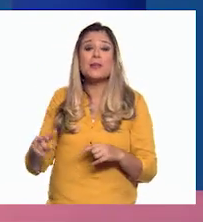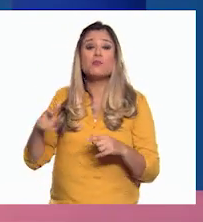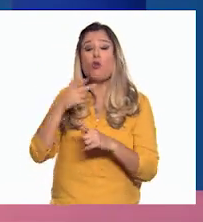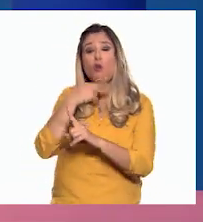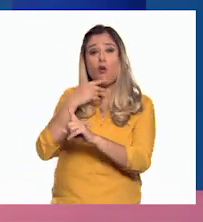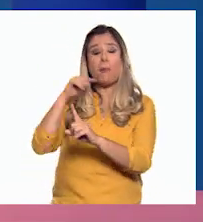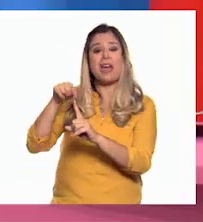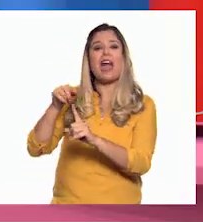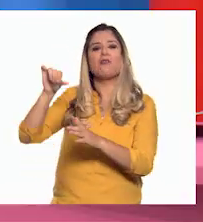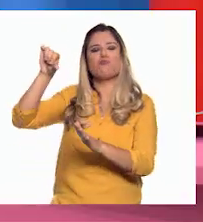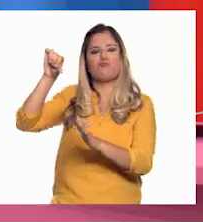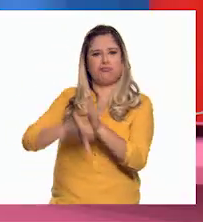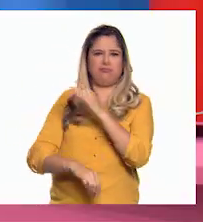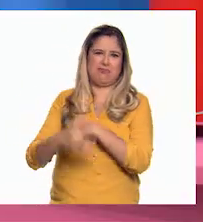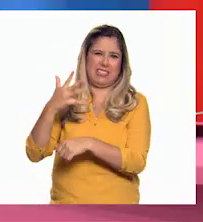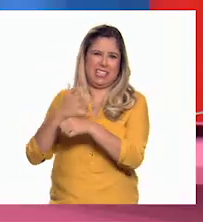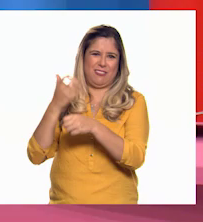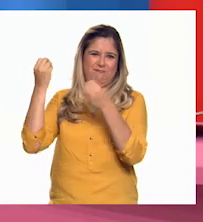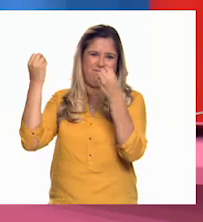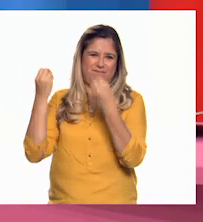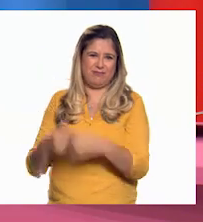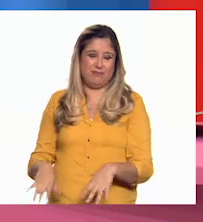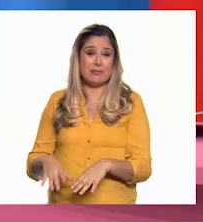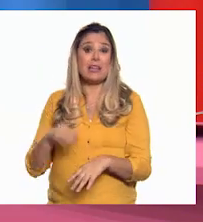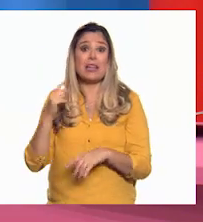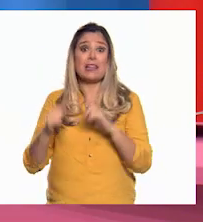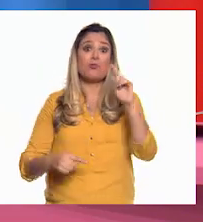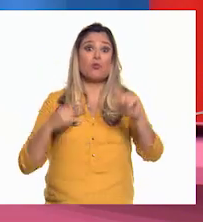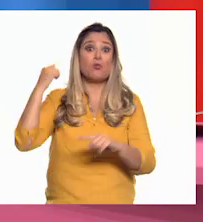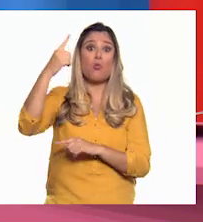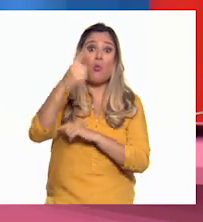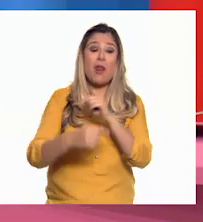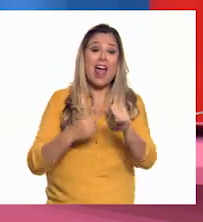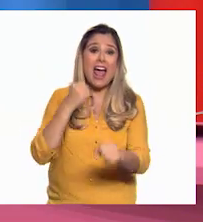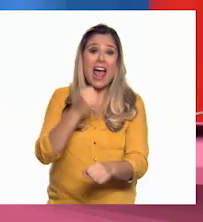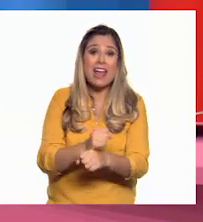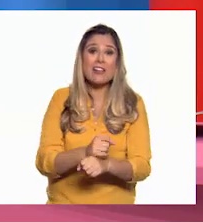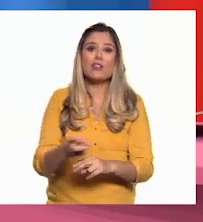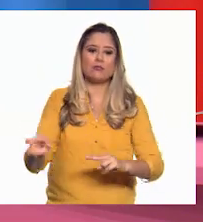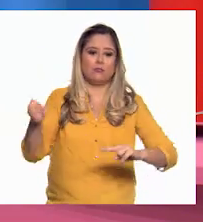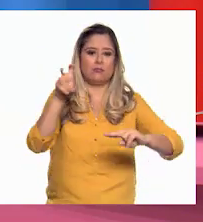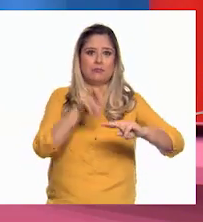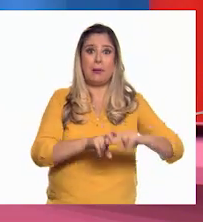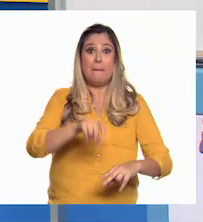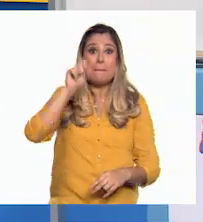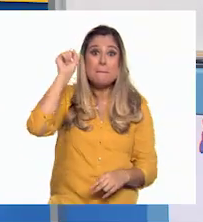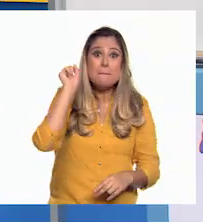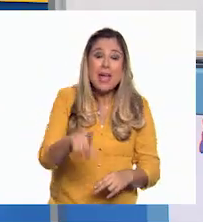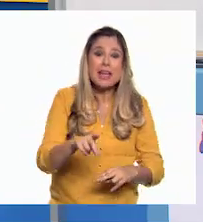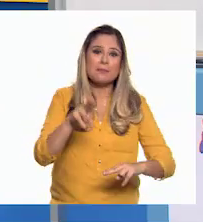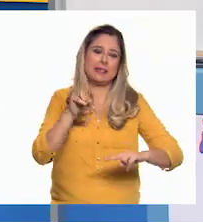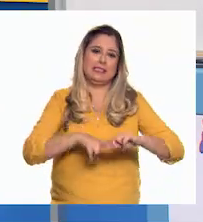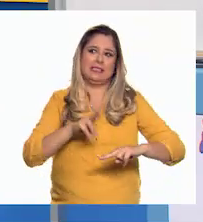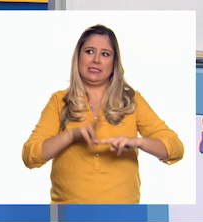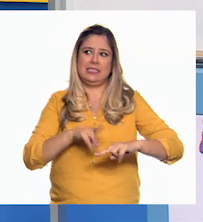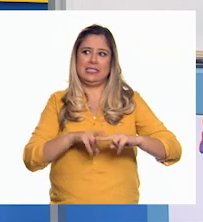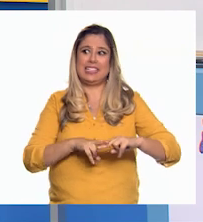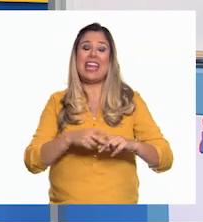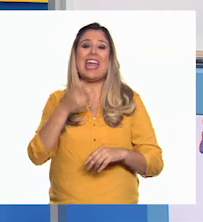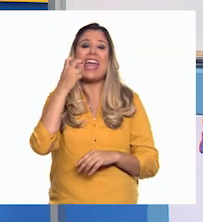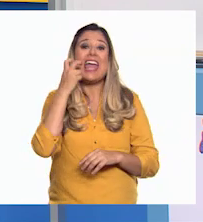primaria. Y además mencionó que al siguiente año lo sentaron en su misma banca. Así es, pues aquí